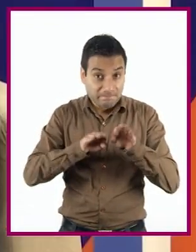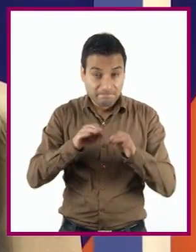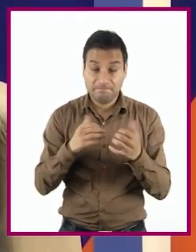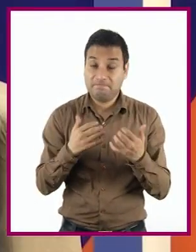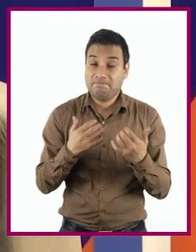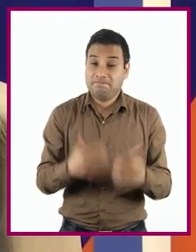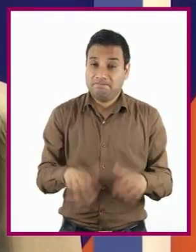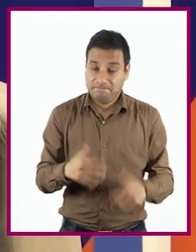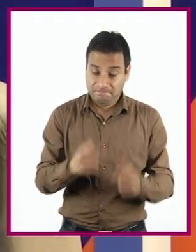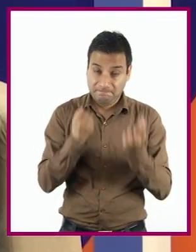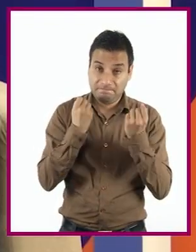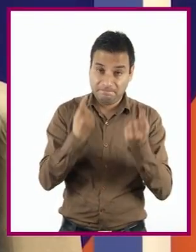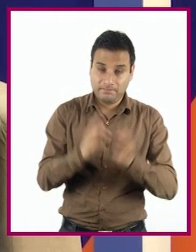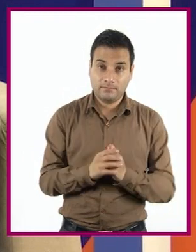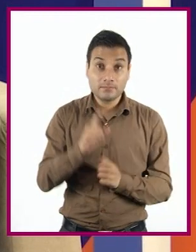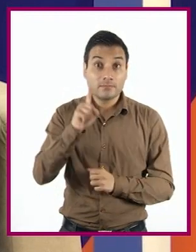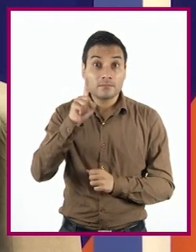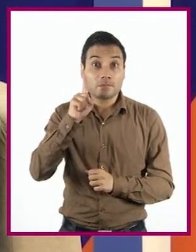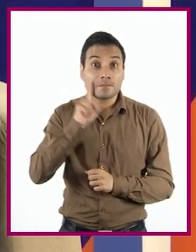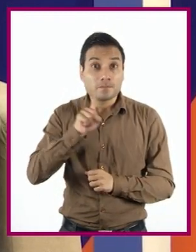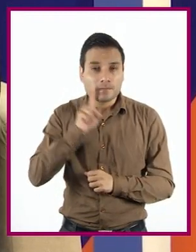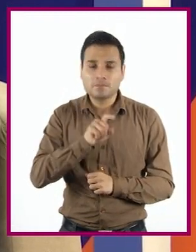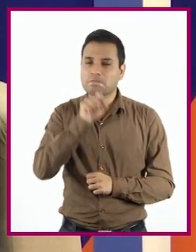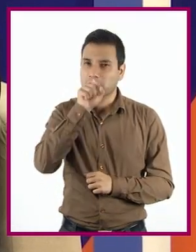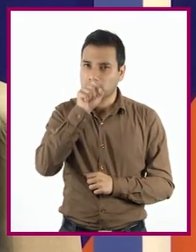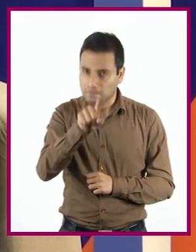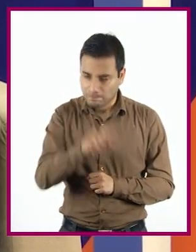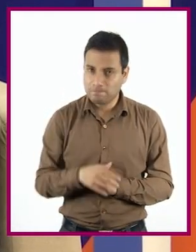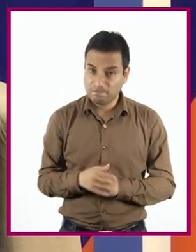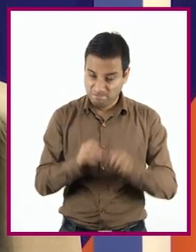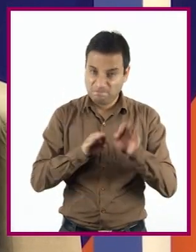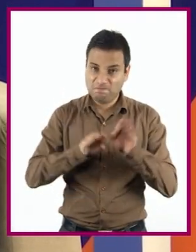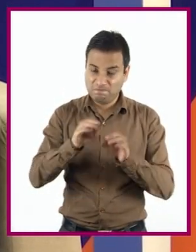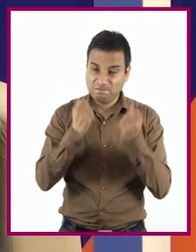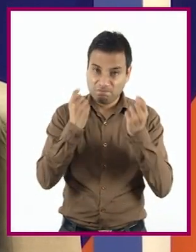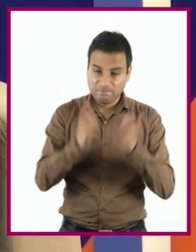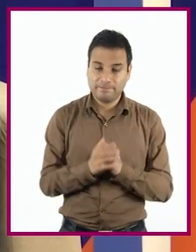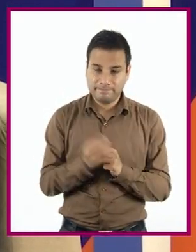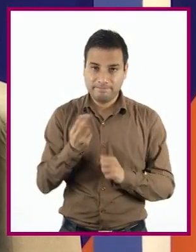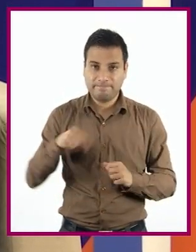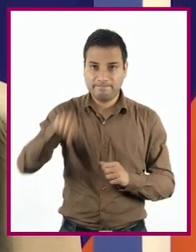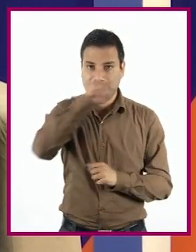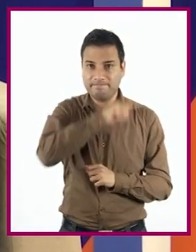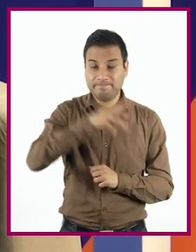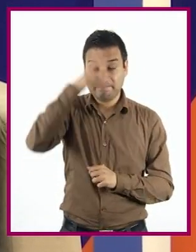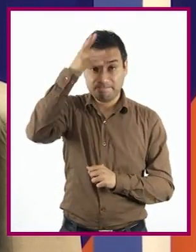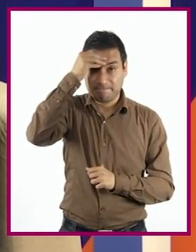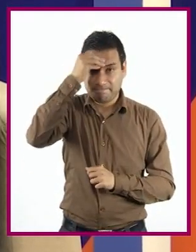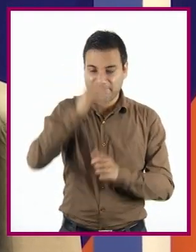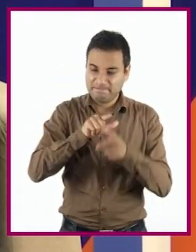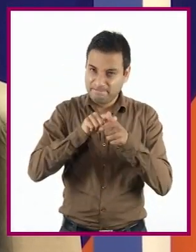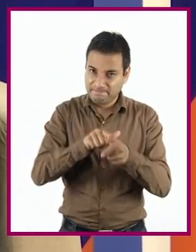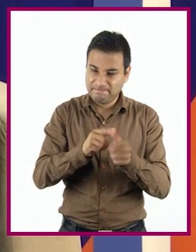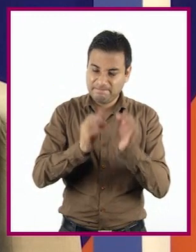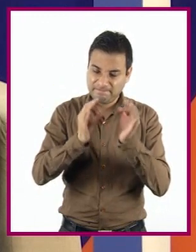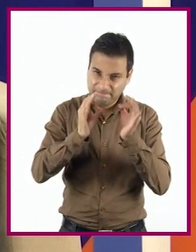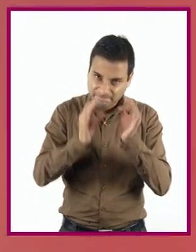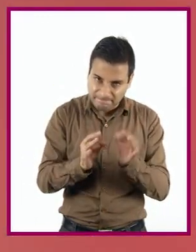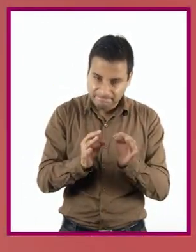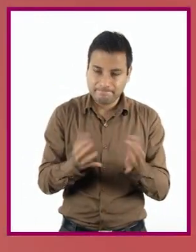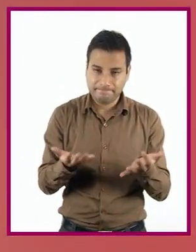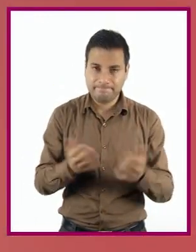ciencia y lo importante que es que cada uno de nosotros haga de cada aprendizaje lo que John Wooden llamaría tu pieza